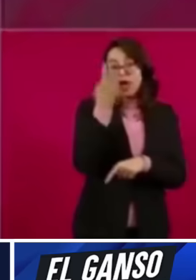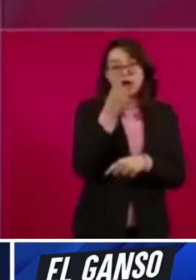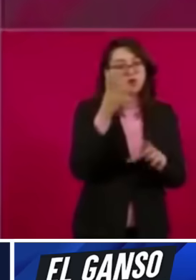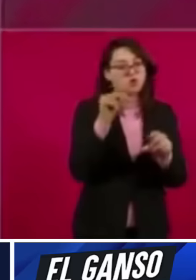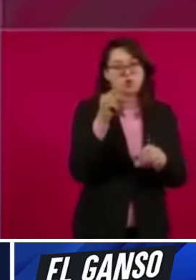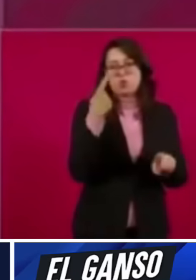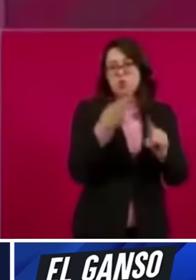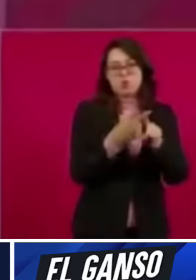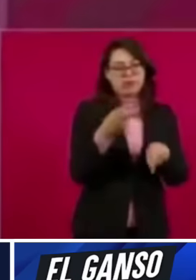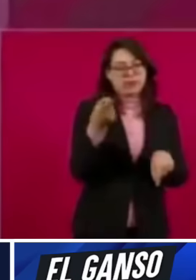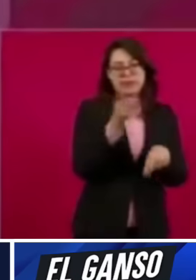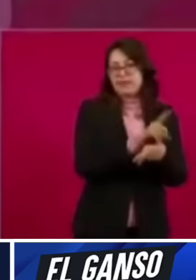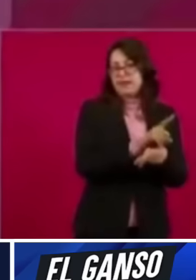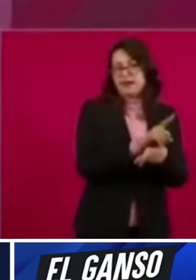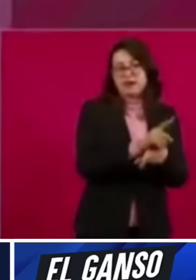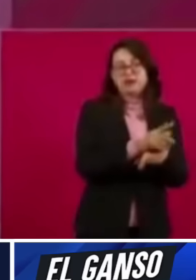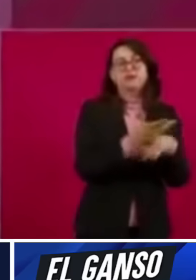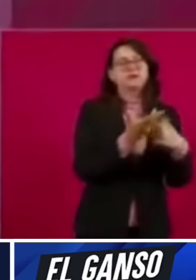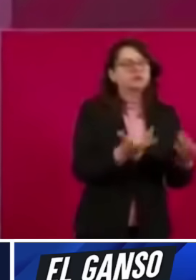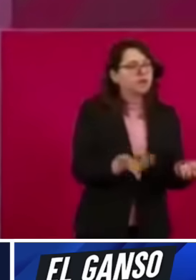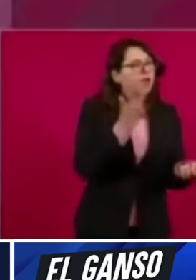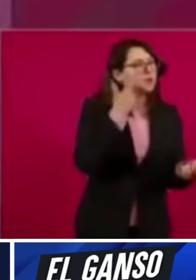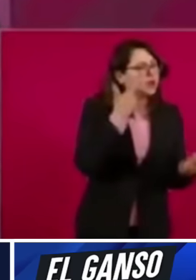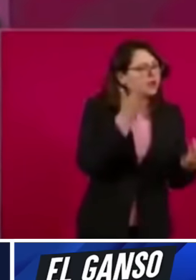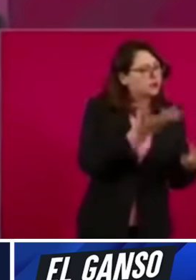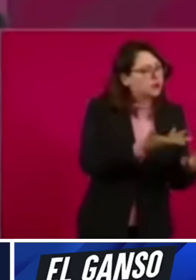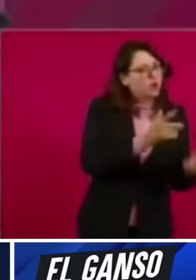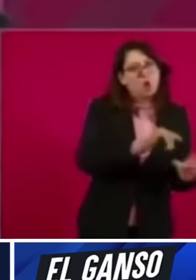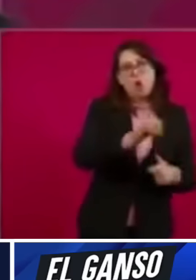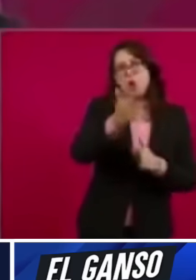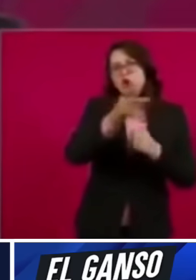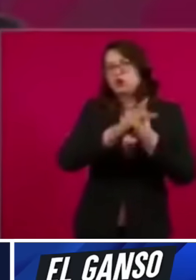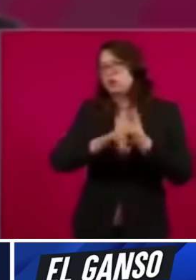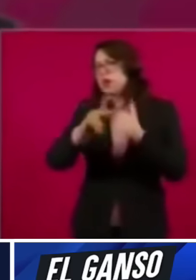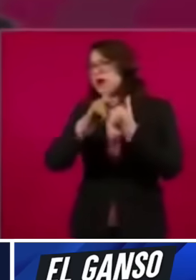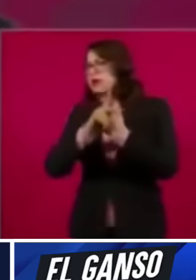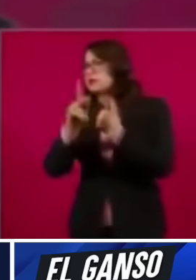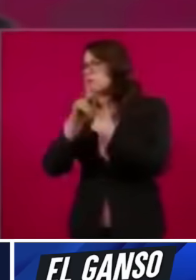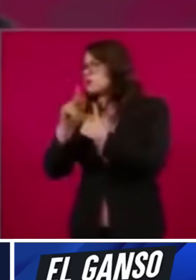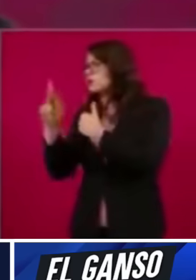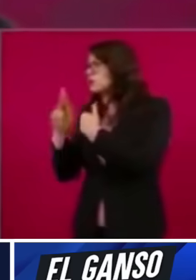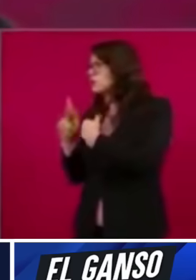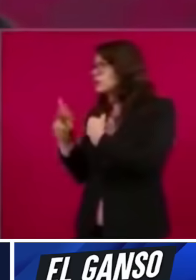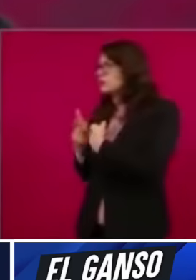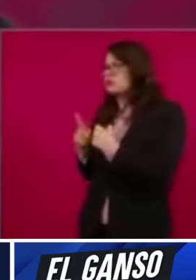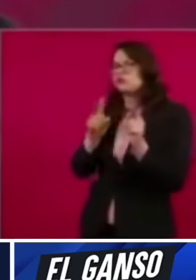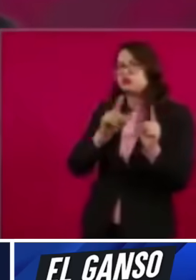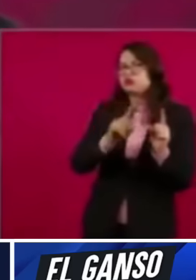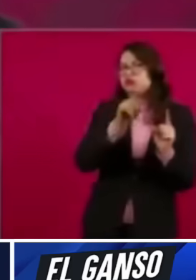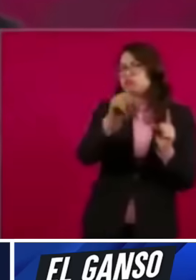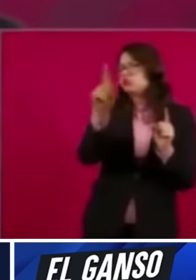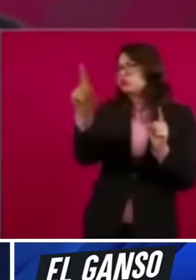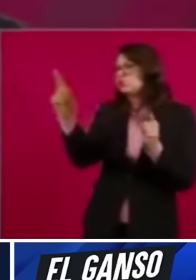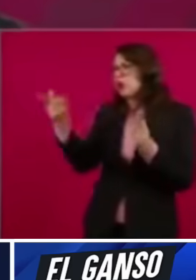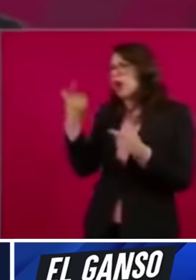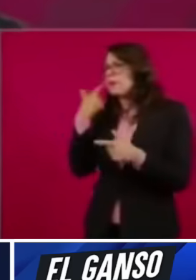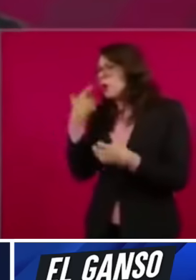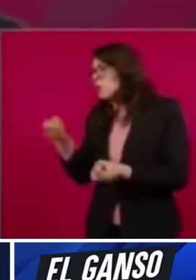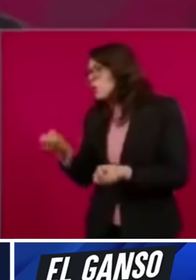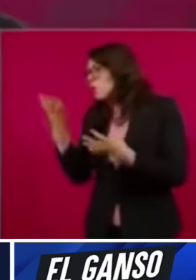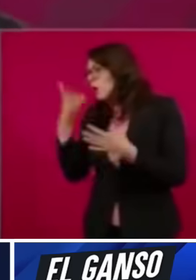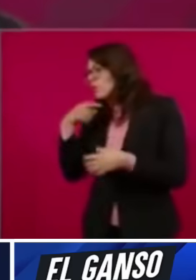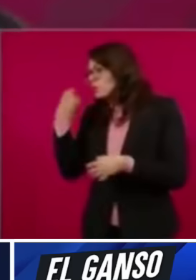partes, donde es una jornada completa, de cuánto tiempo es la jornada,